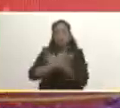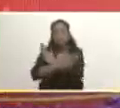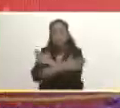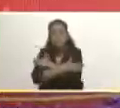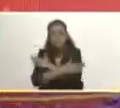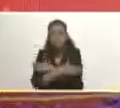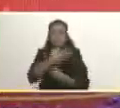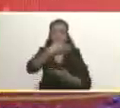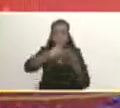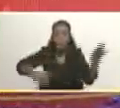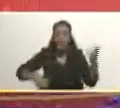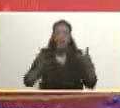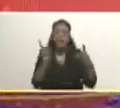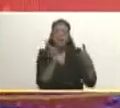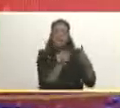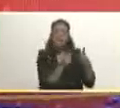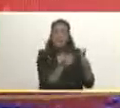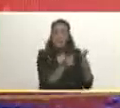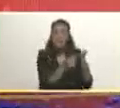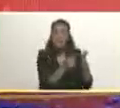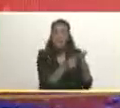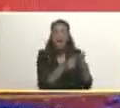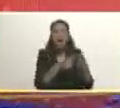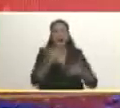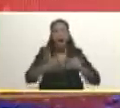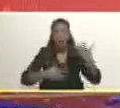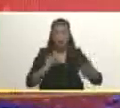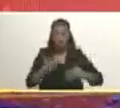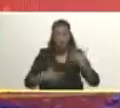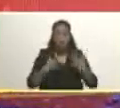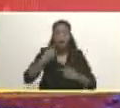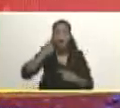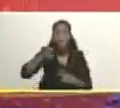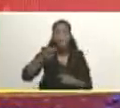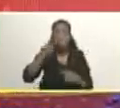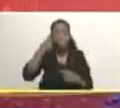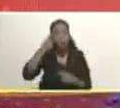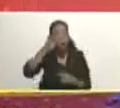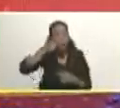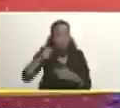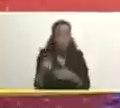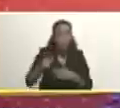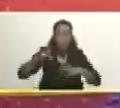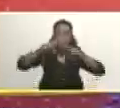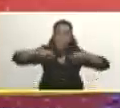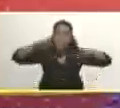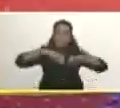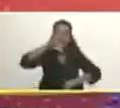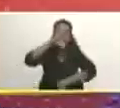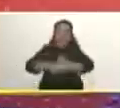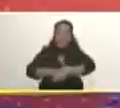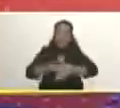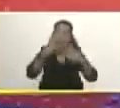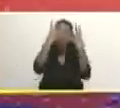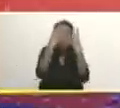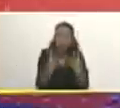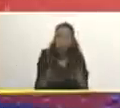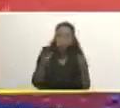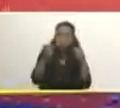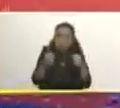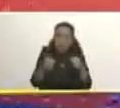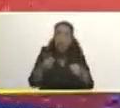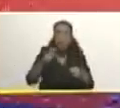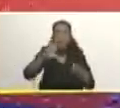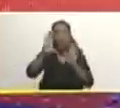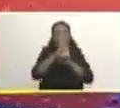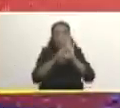institucionales. Tercer vértice, ejercer actividades de policía administrativa y de investigación penal. Esta misión constitucional